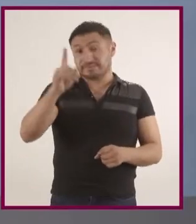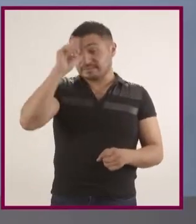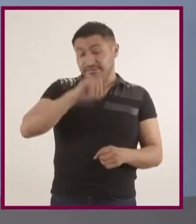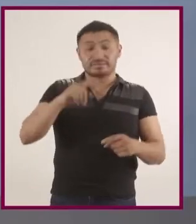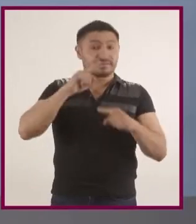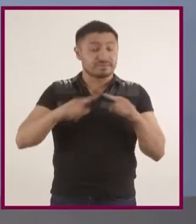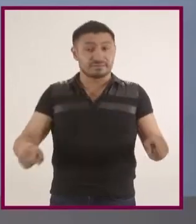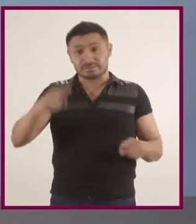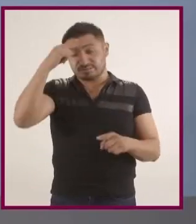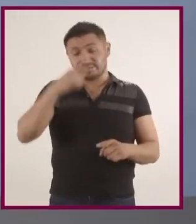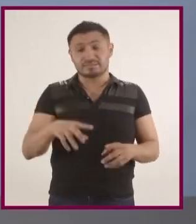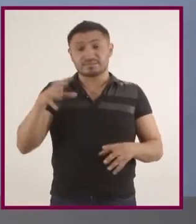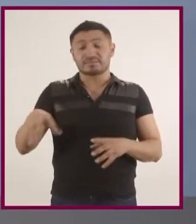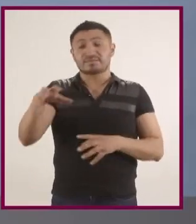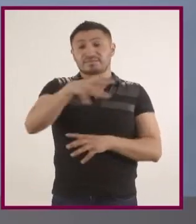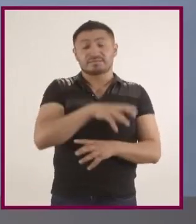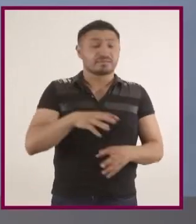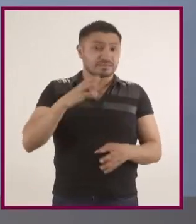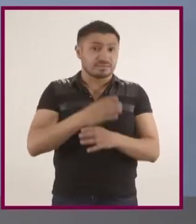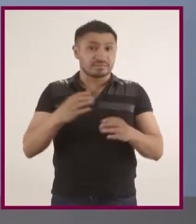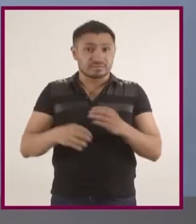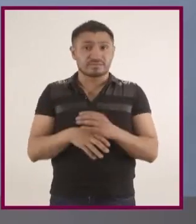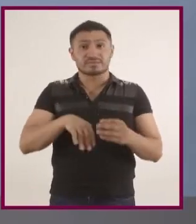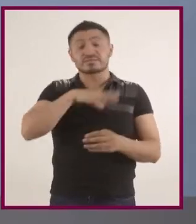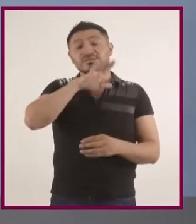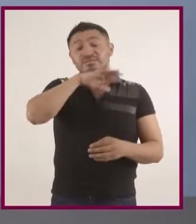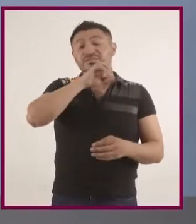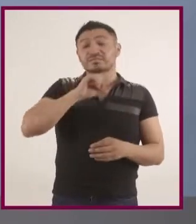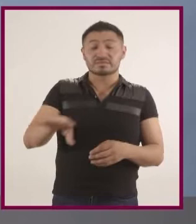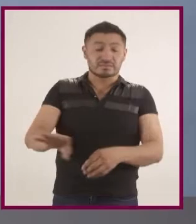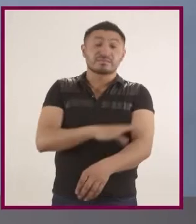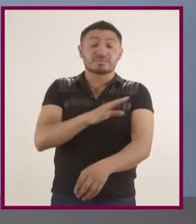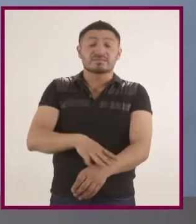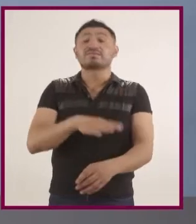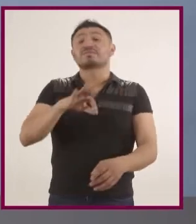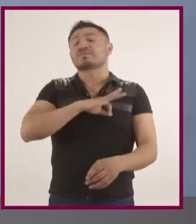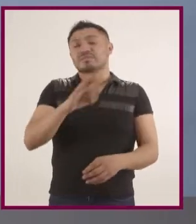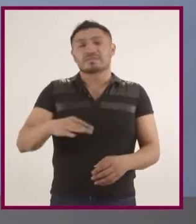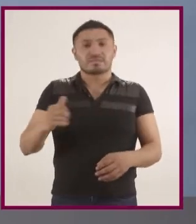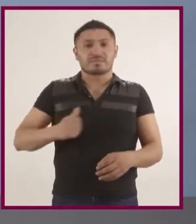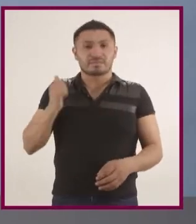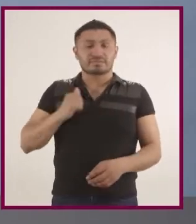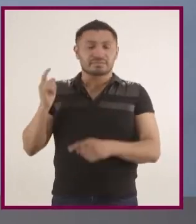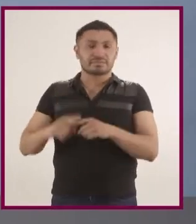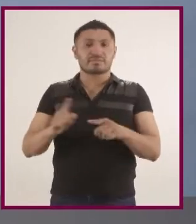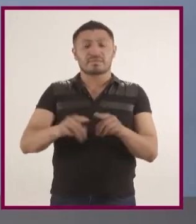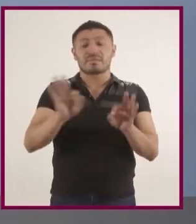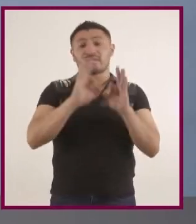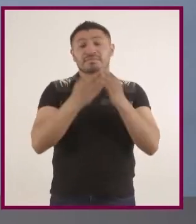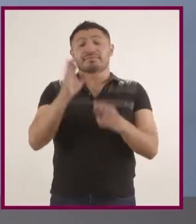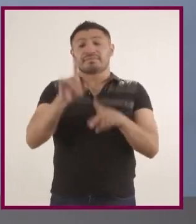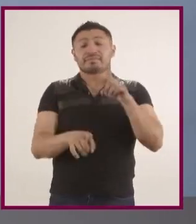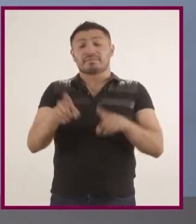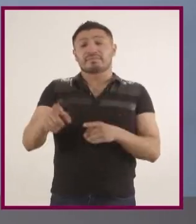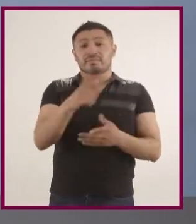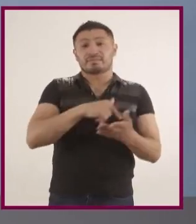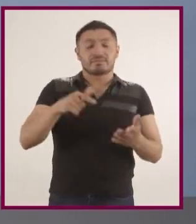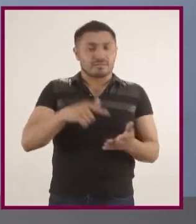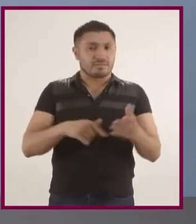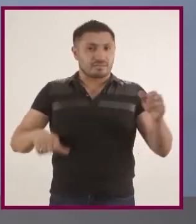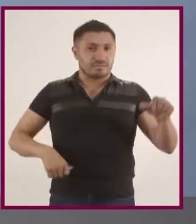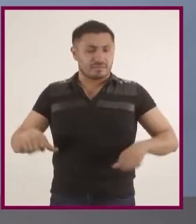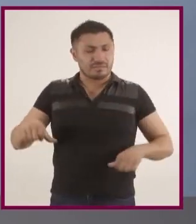distintas para cada ámbito en el que consumimos o desperdiciamos energía esta se puede aprovechar de varias formas según el lugar y la